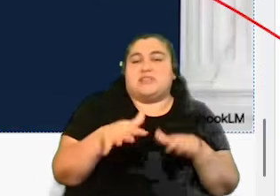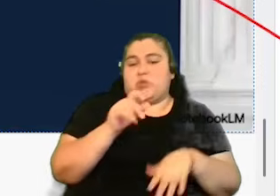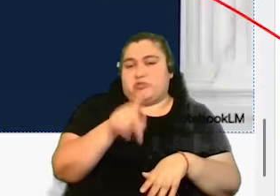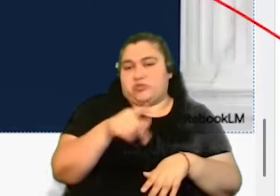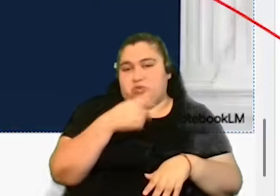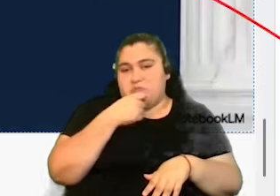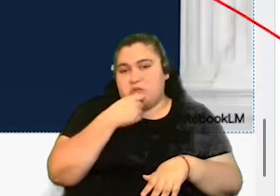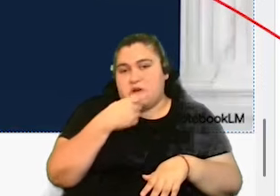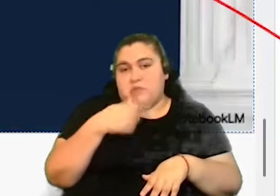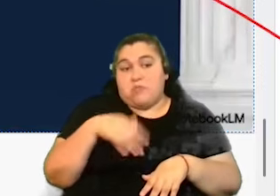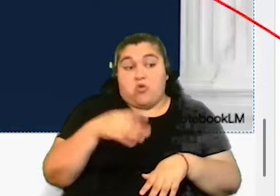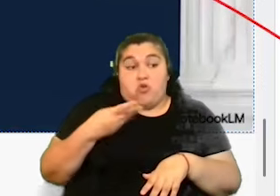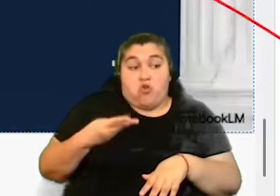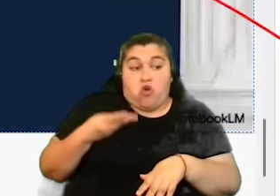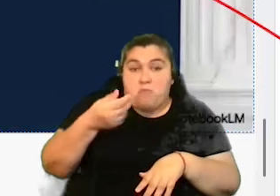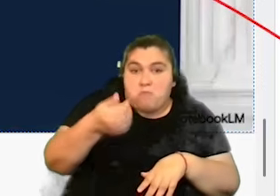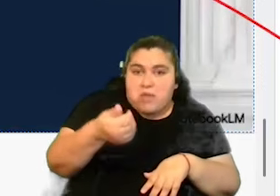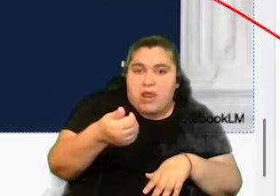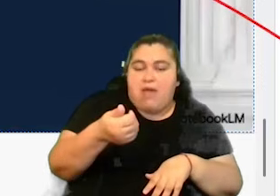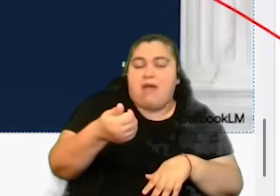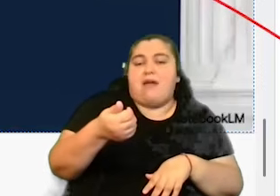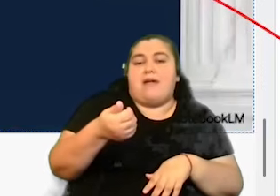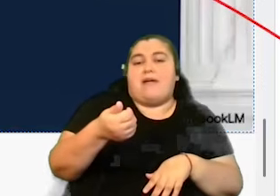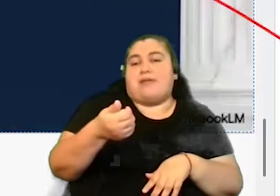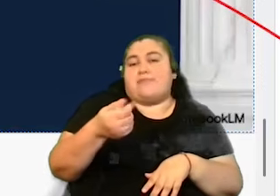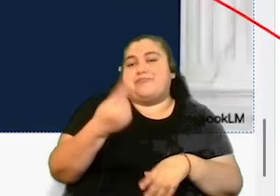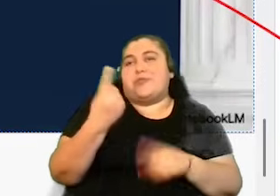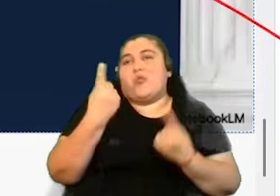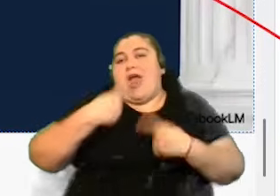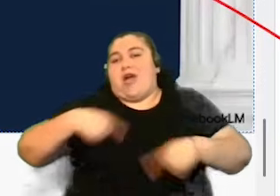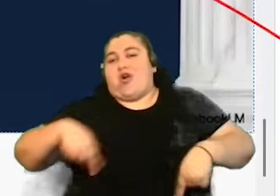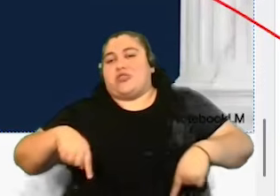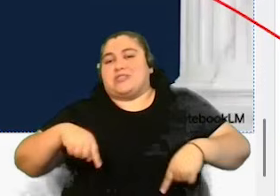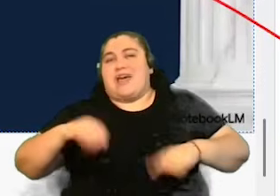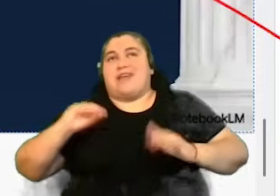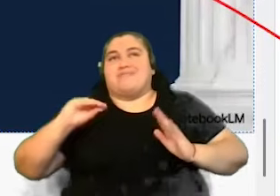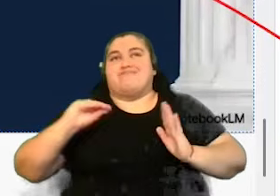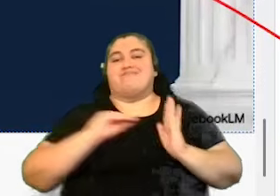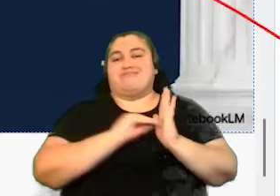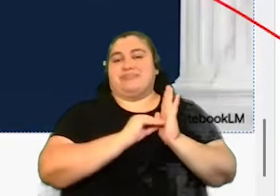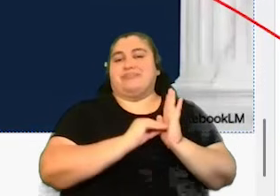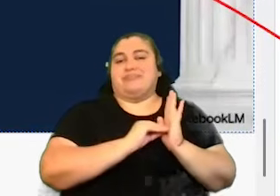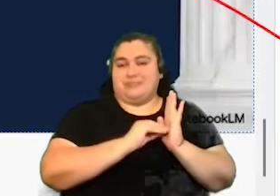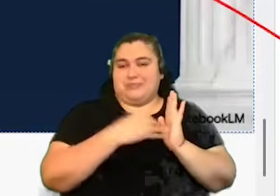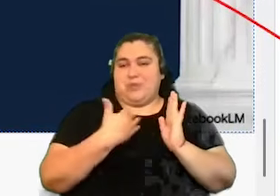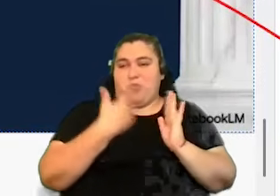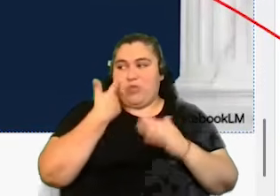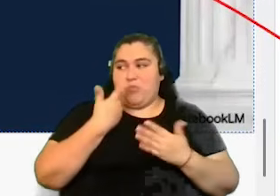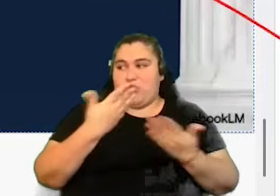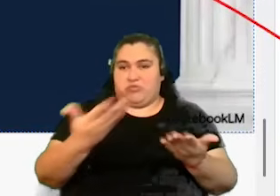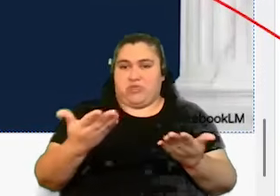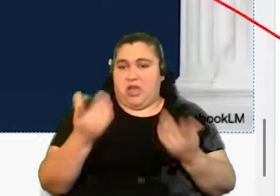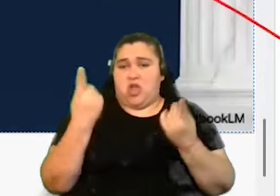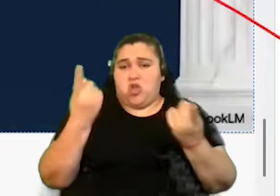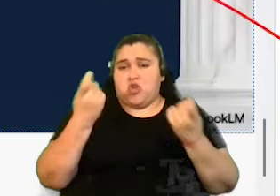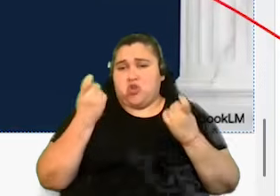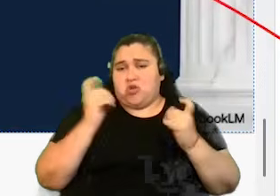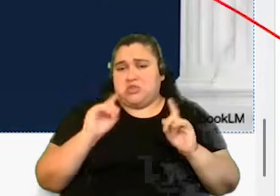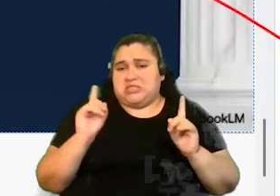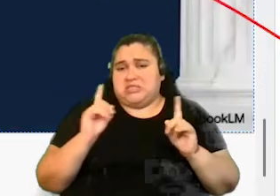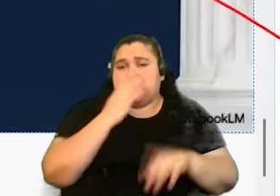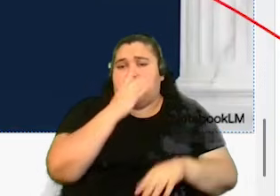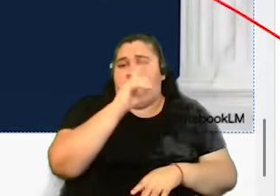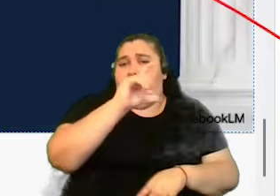pocas compras de una cosa registrable que no requiere que lo pases por el sistema bancario.